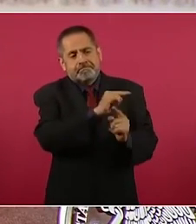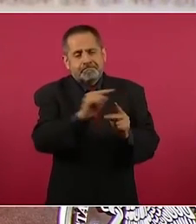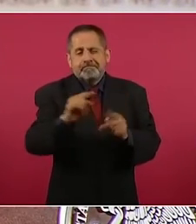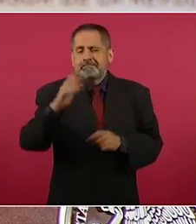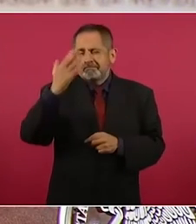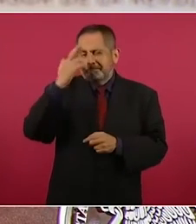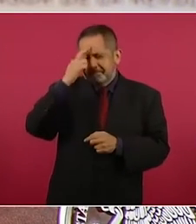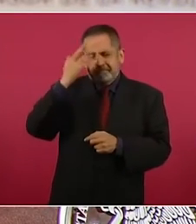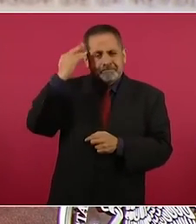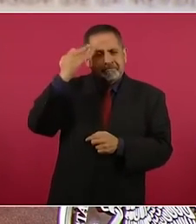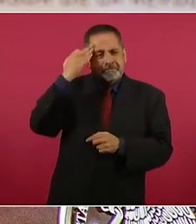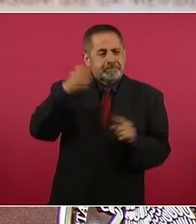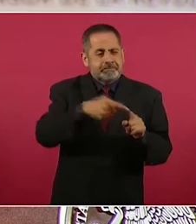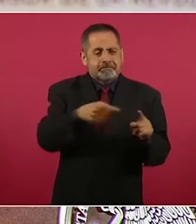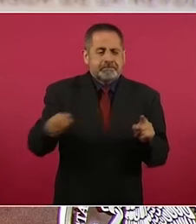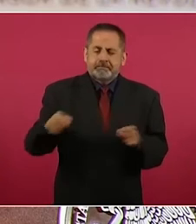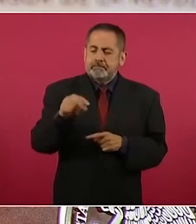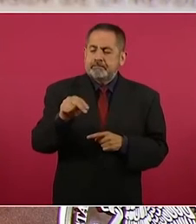neoliberal,